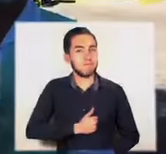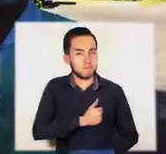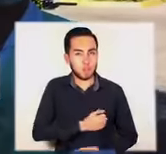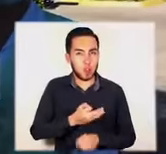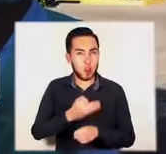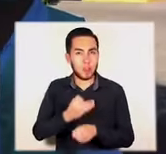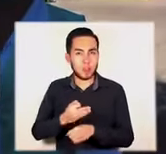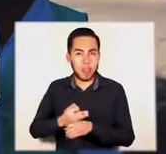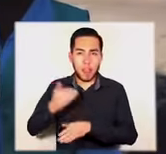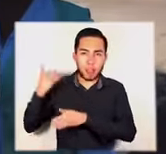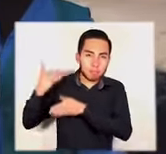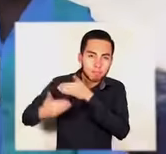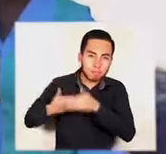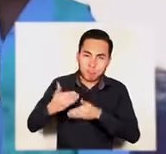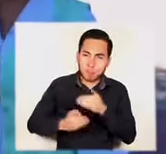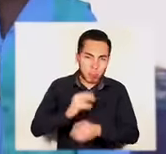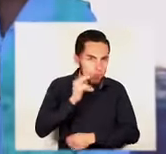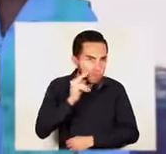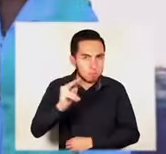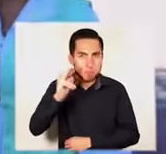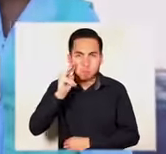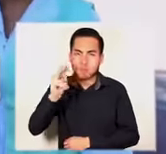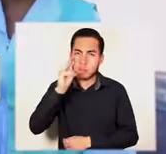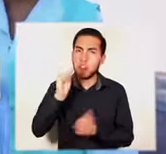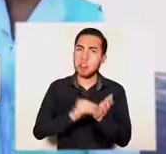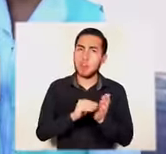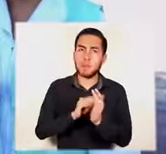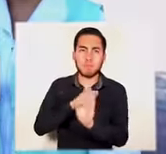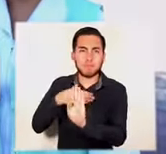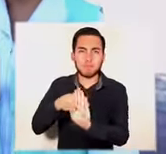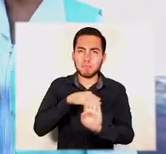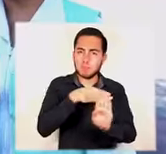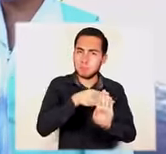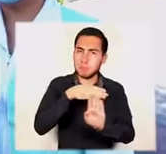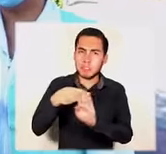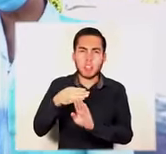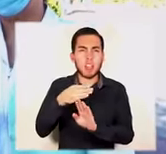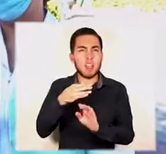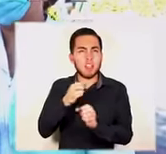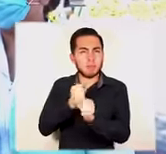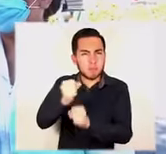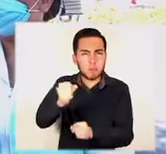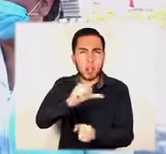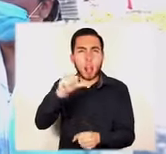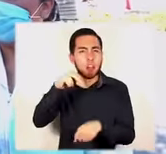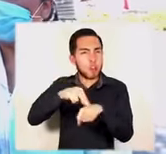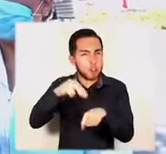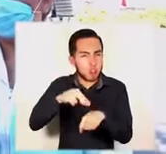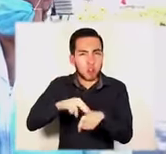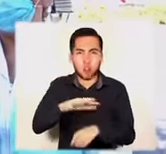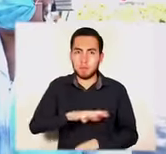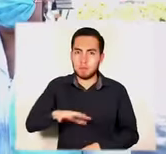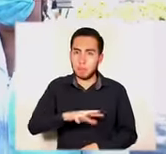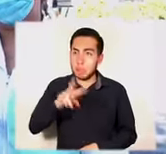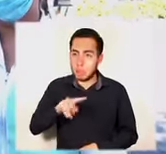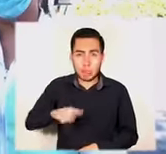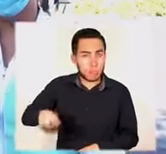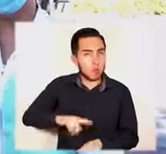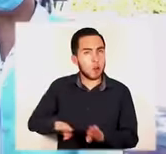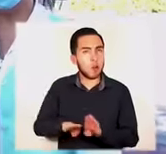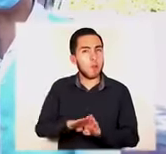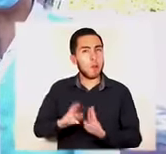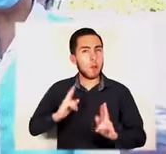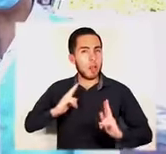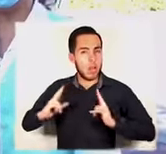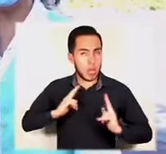Desafortunadamente, durante los últimos días se han presentado agresiones contra el personal médico en el estado de Jalisco. Ellos son grandes héroes,